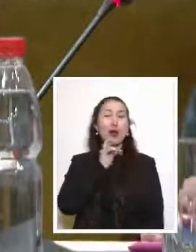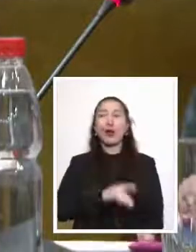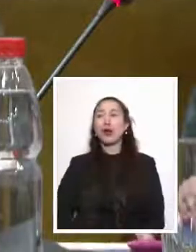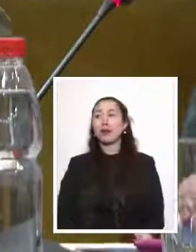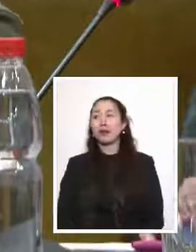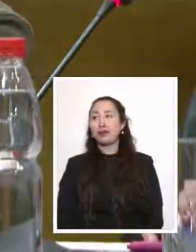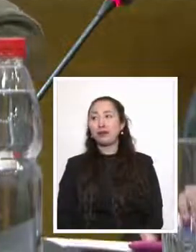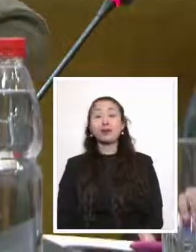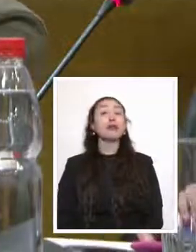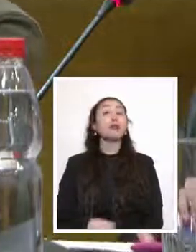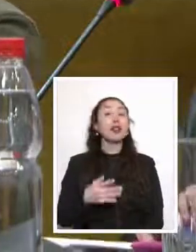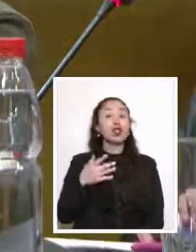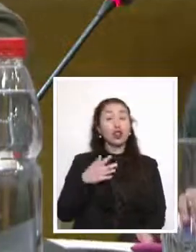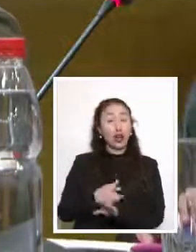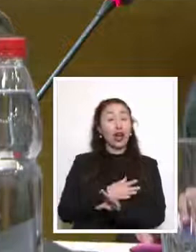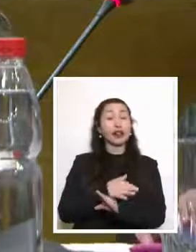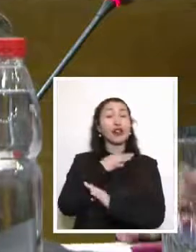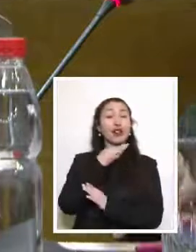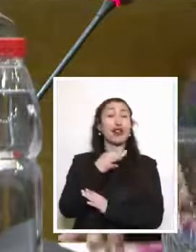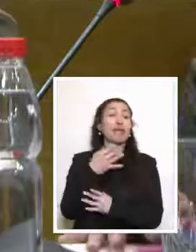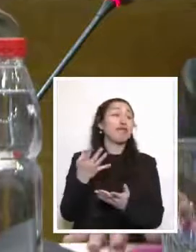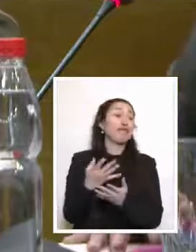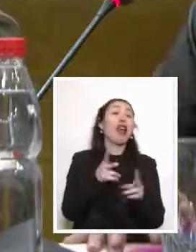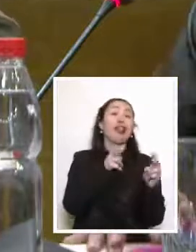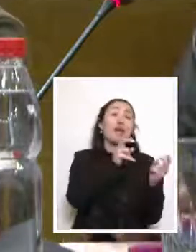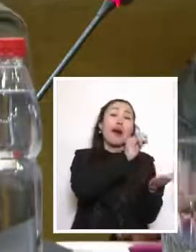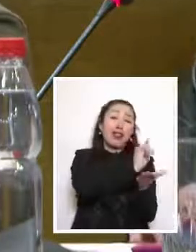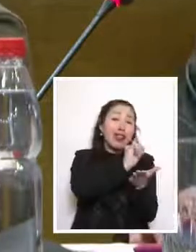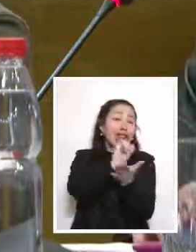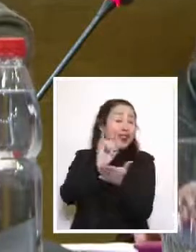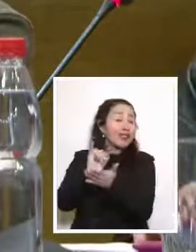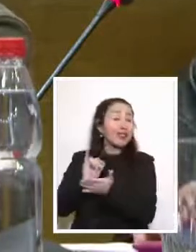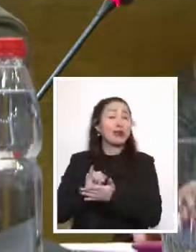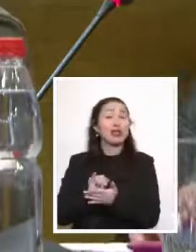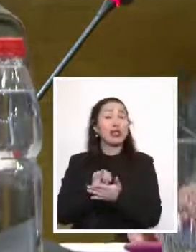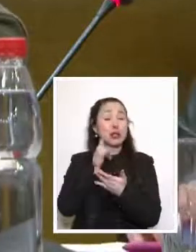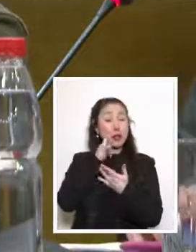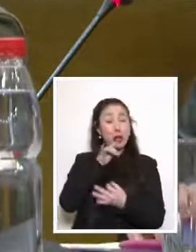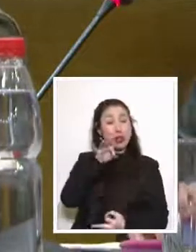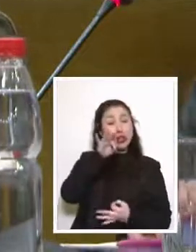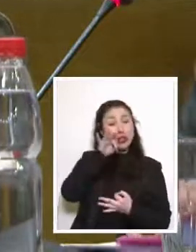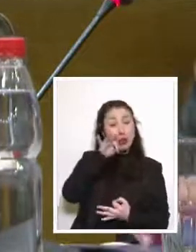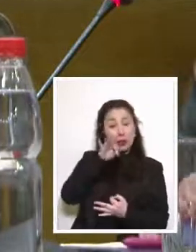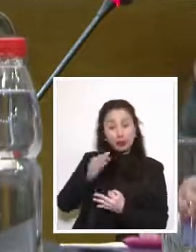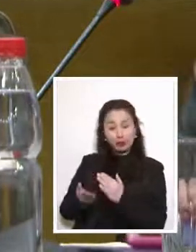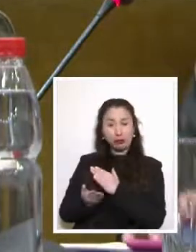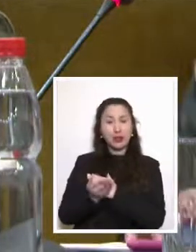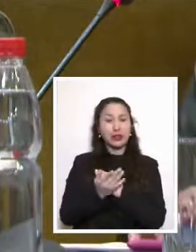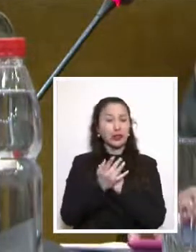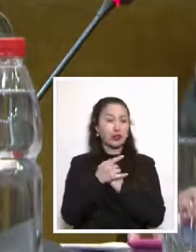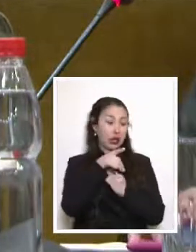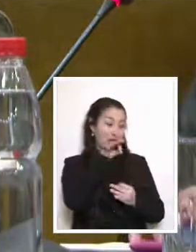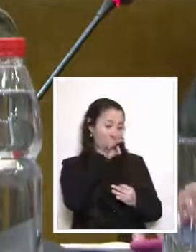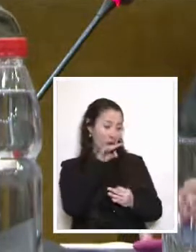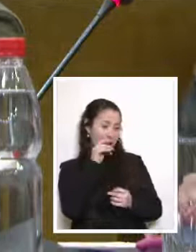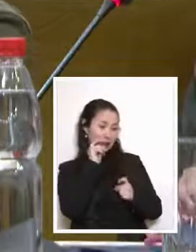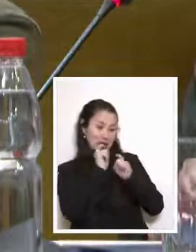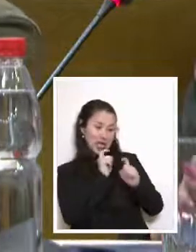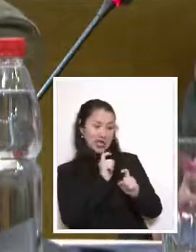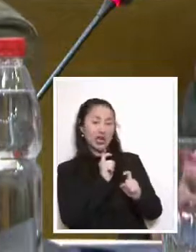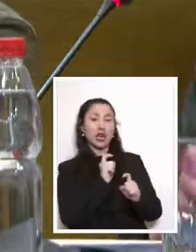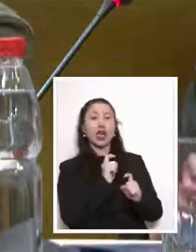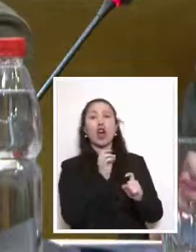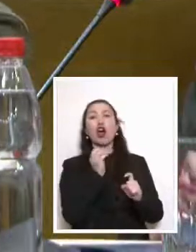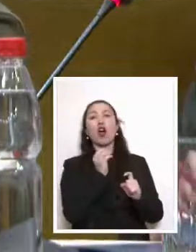Bueno, uno ya lo dije, el tema de las instituciones. Yo creo que el informe, si yo tuviera que hacerle una crítica, si uno quiere, o quizás